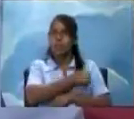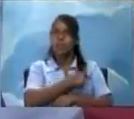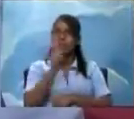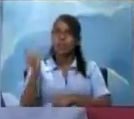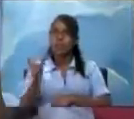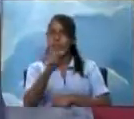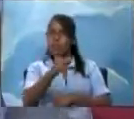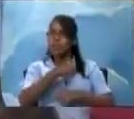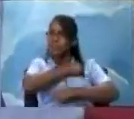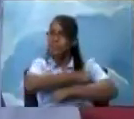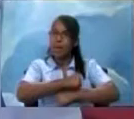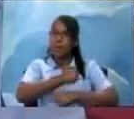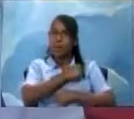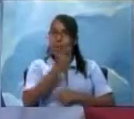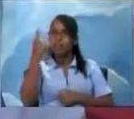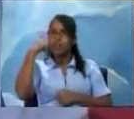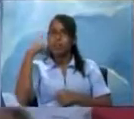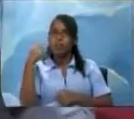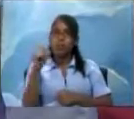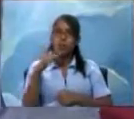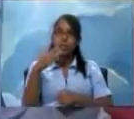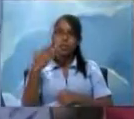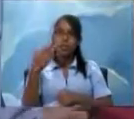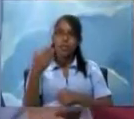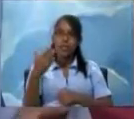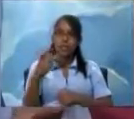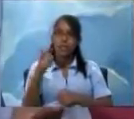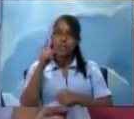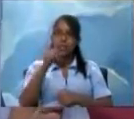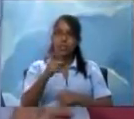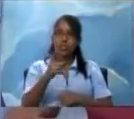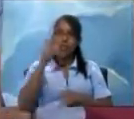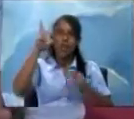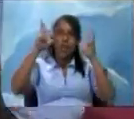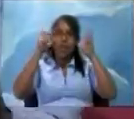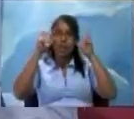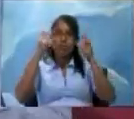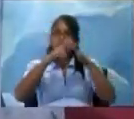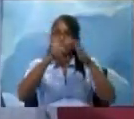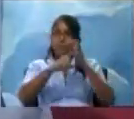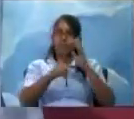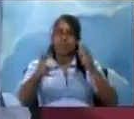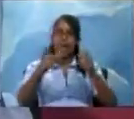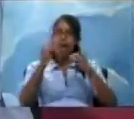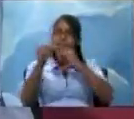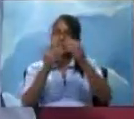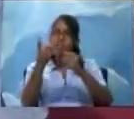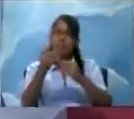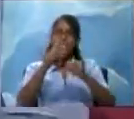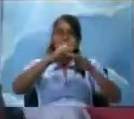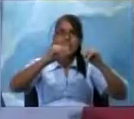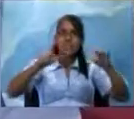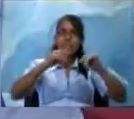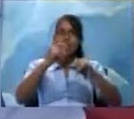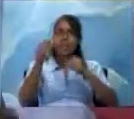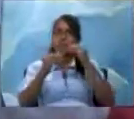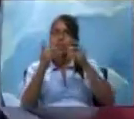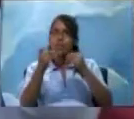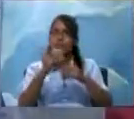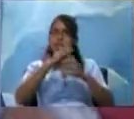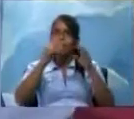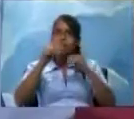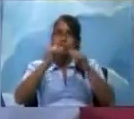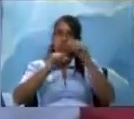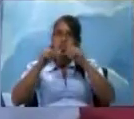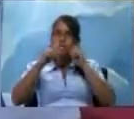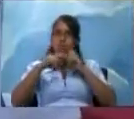lamento las personas, lamento por la... eso, se escucha esto, mira, hace falta la sal, hace falta el